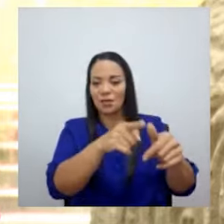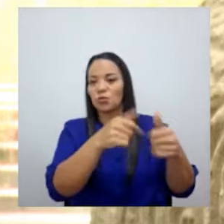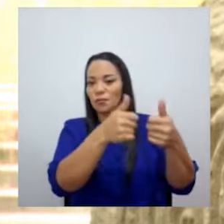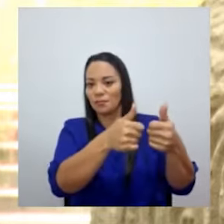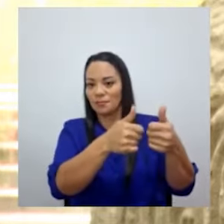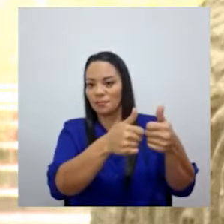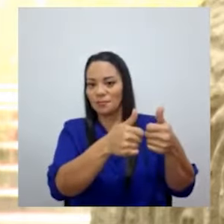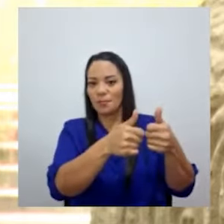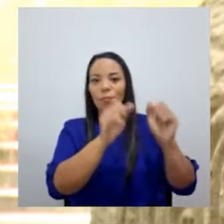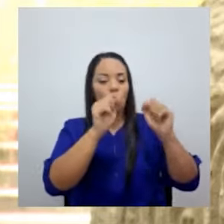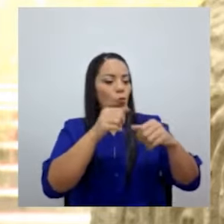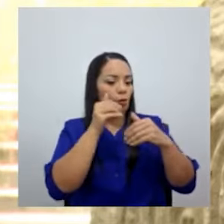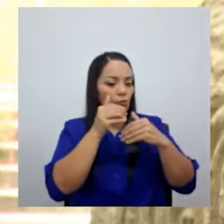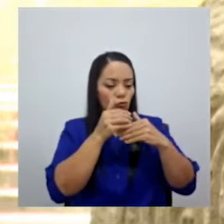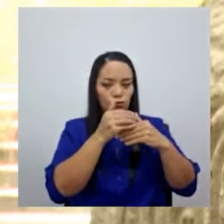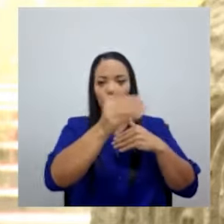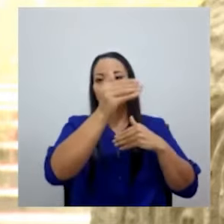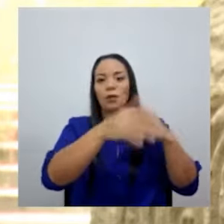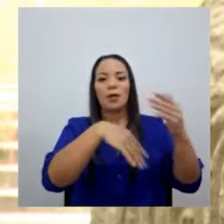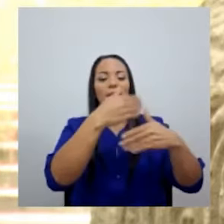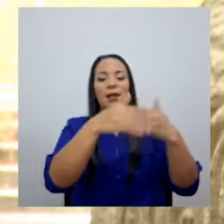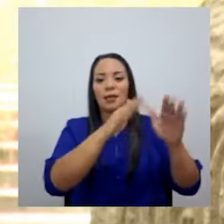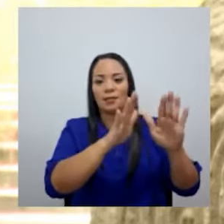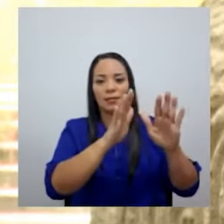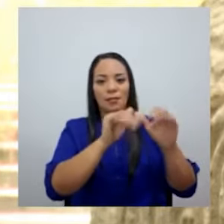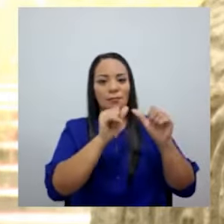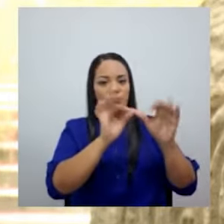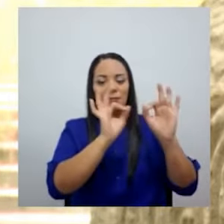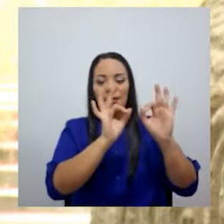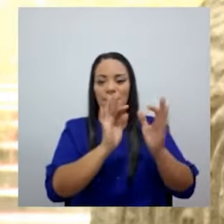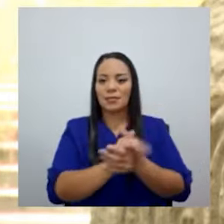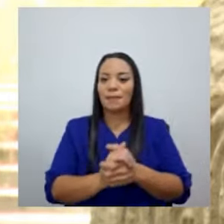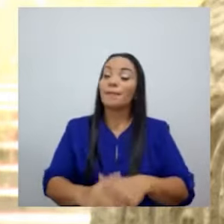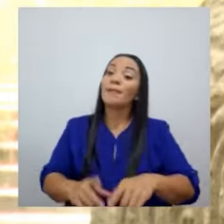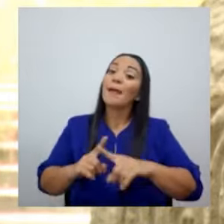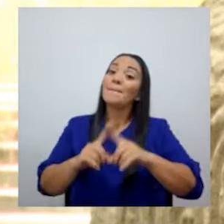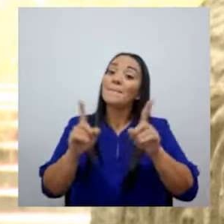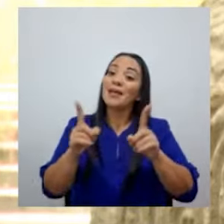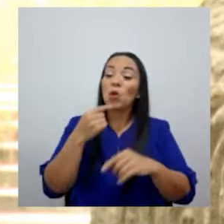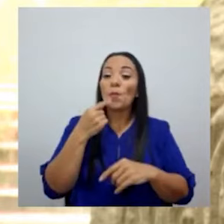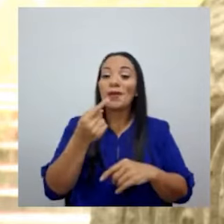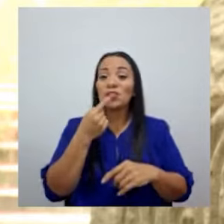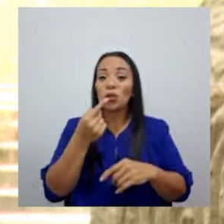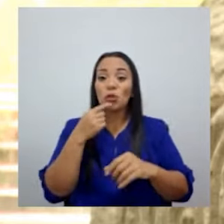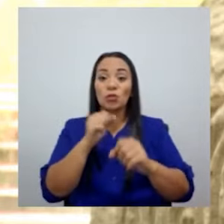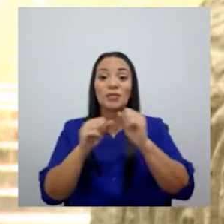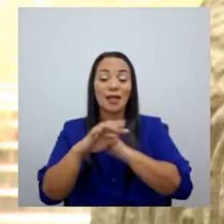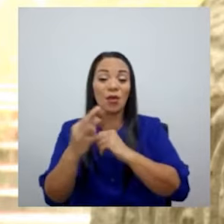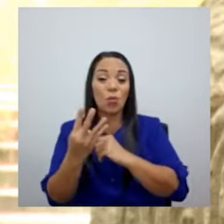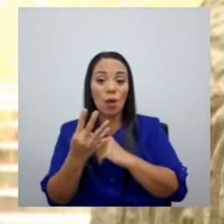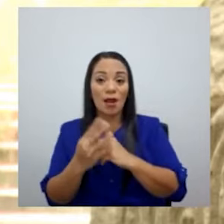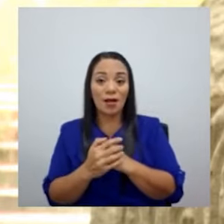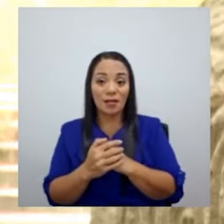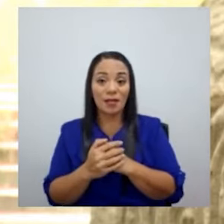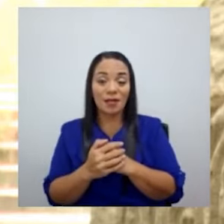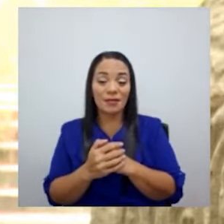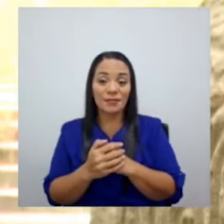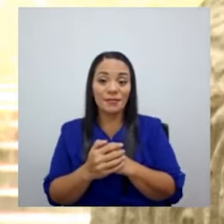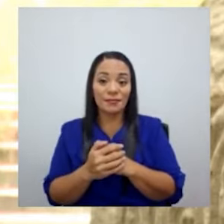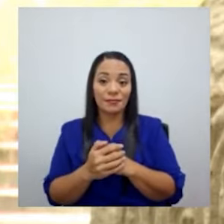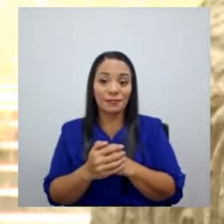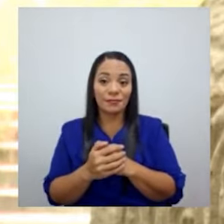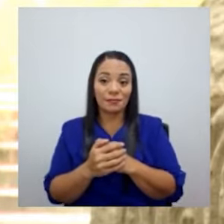luz verde y podemos seguir adelante y enhorabuena. Pero mencionó la sala, muy por encima y